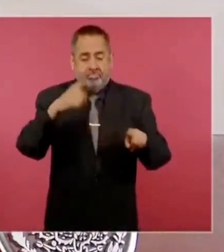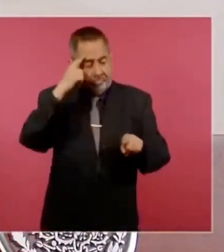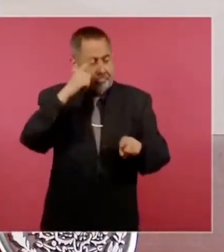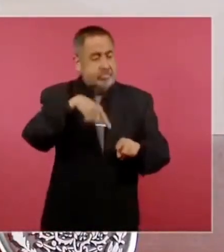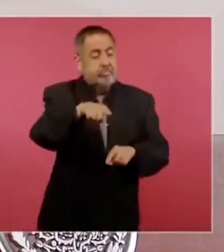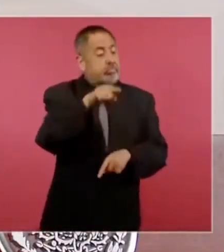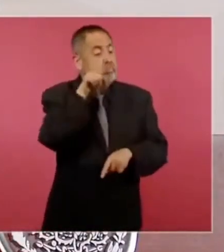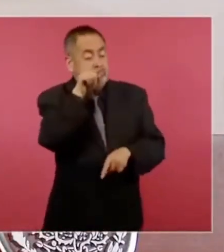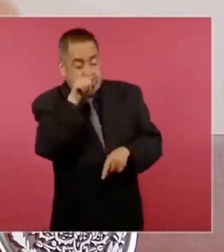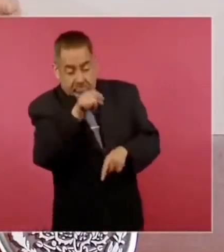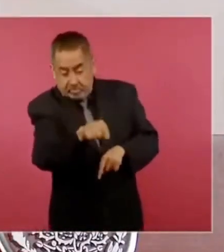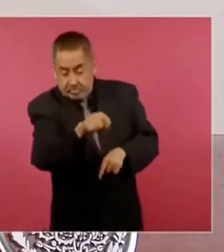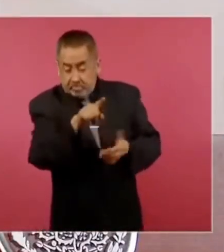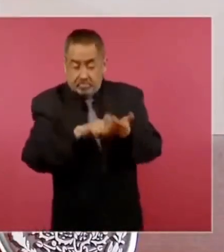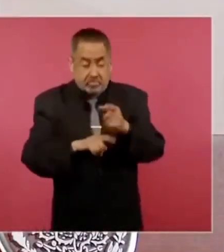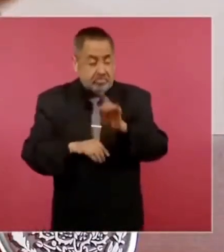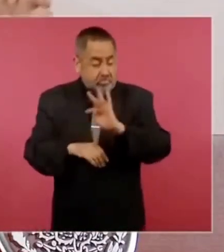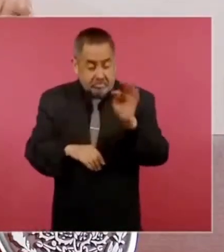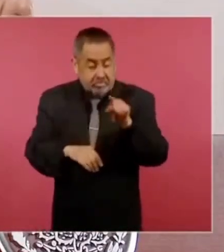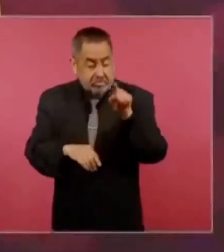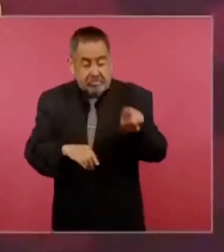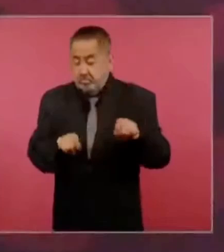que si yo ganaba,